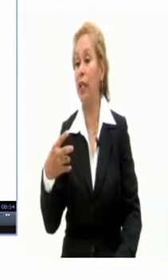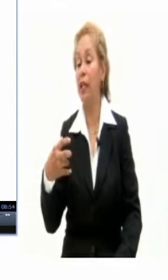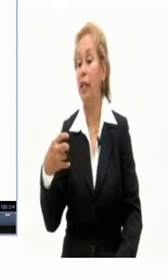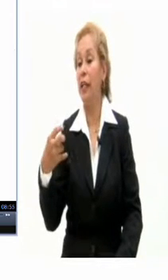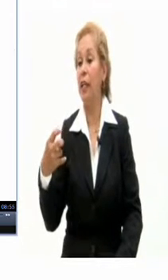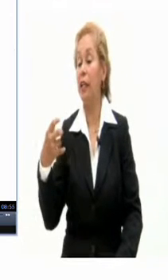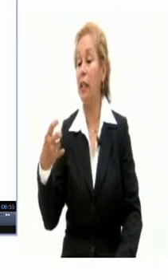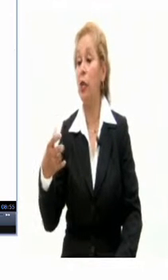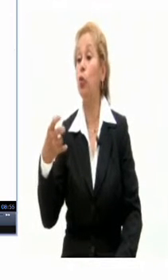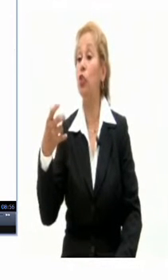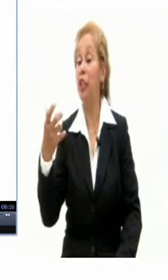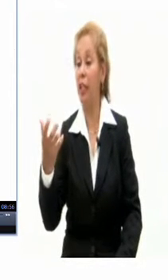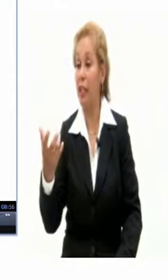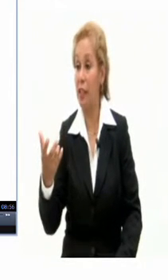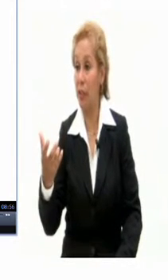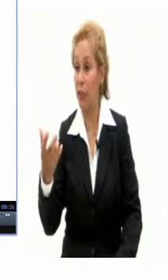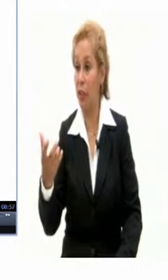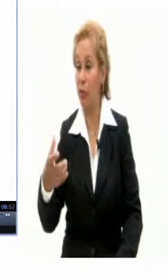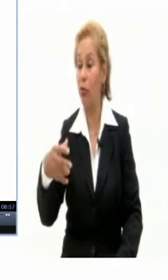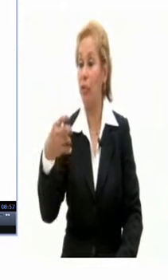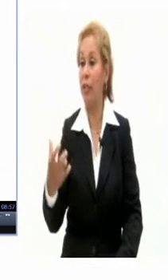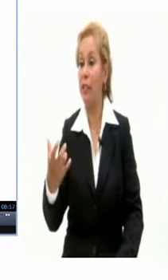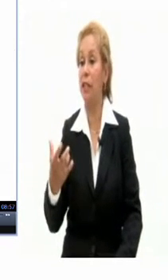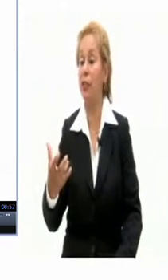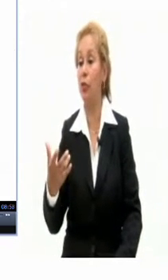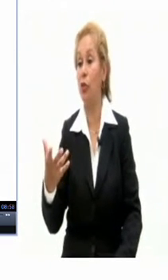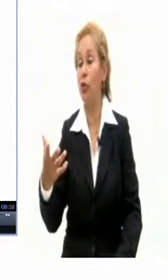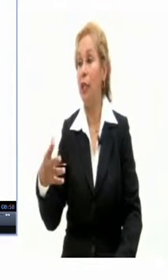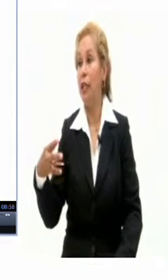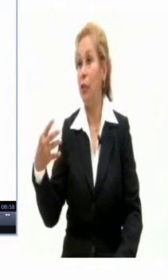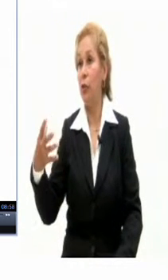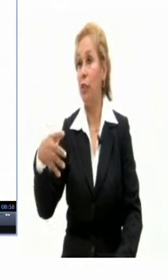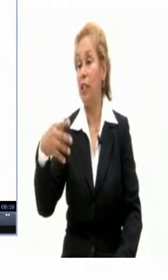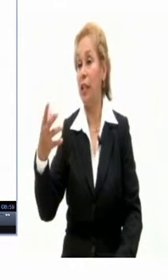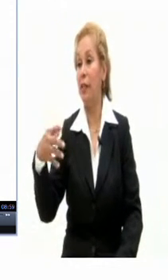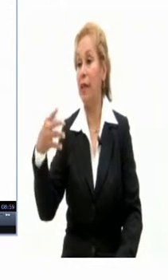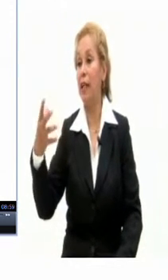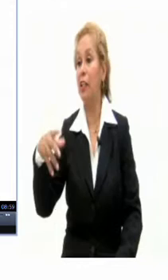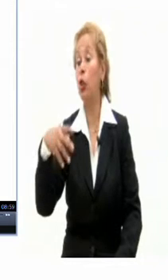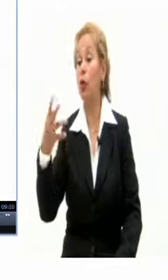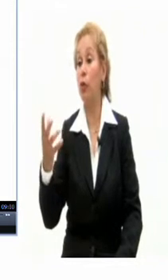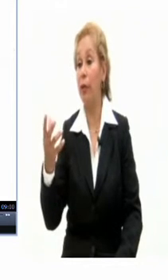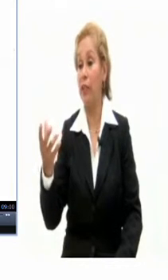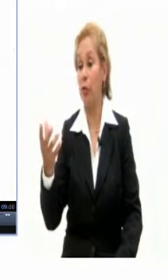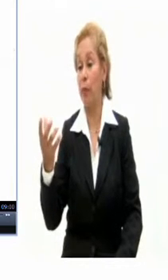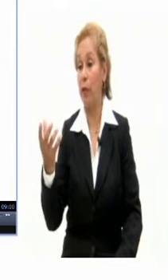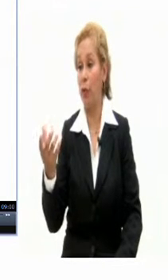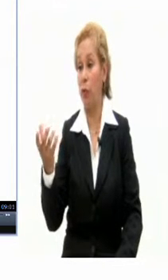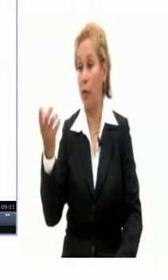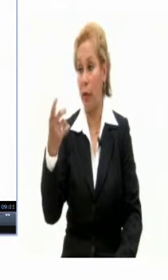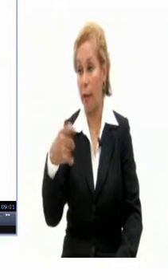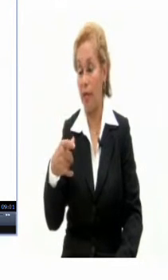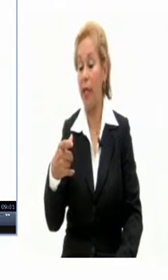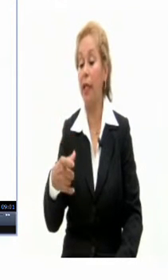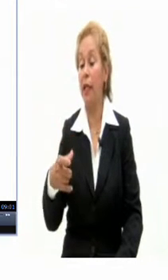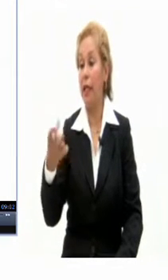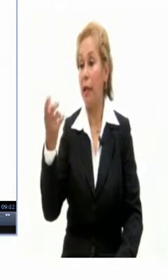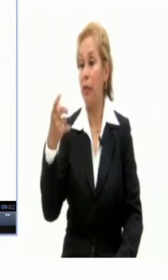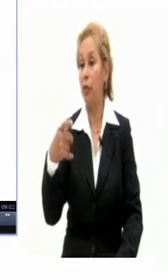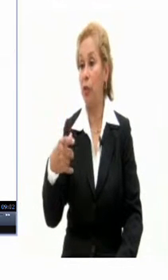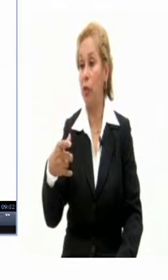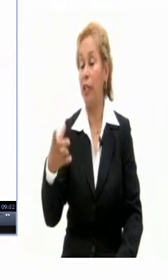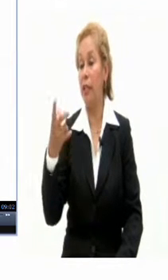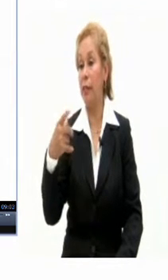esta docente es que ustedes, ¿no es cierto?, si bien es cierto, ¿no?, quisieran abarcar todo el universo, pero